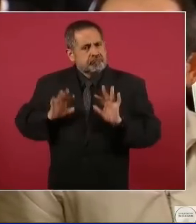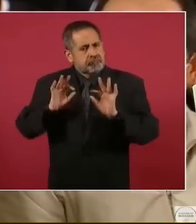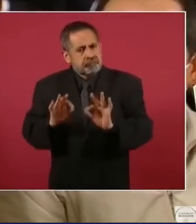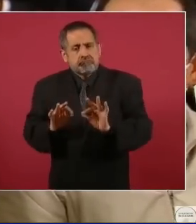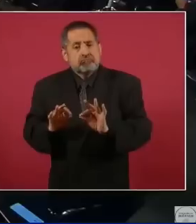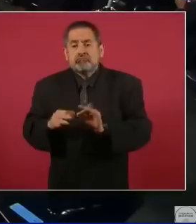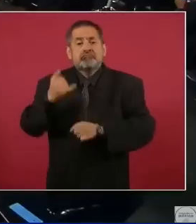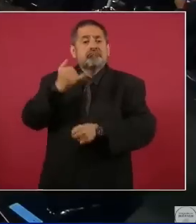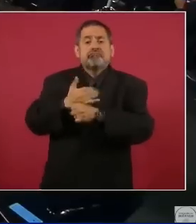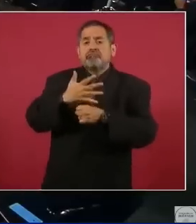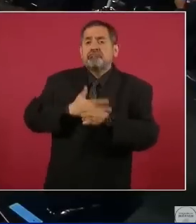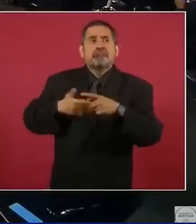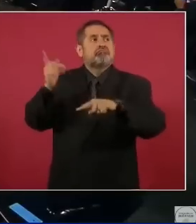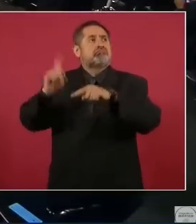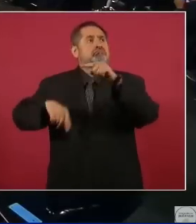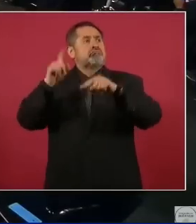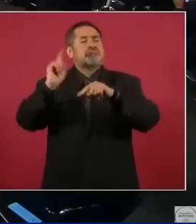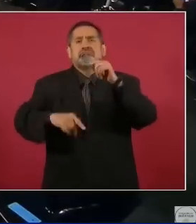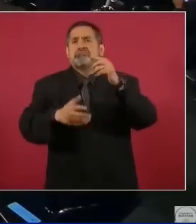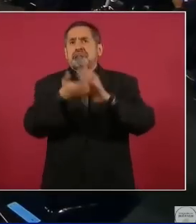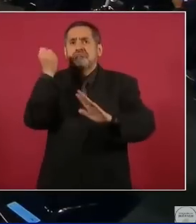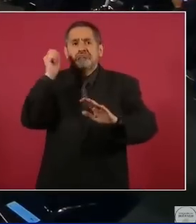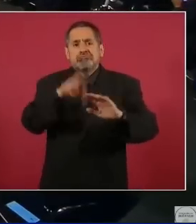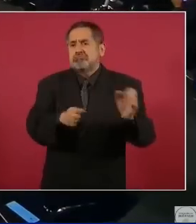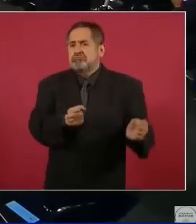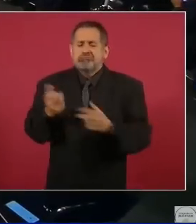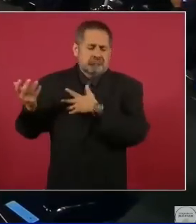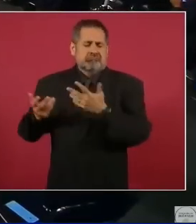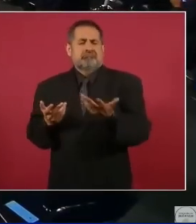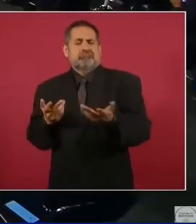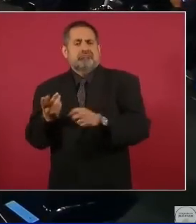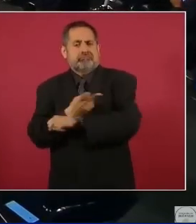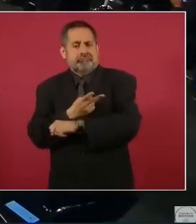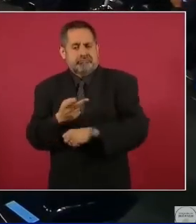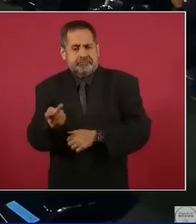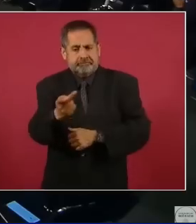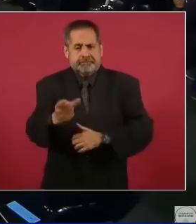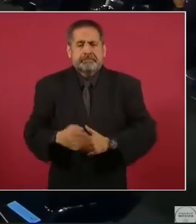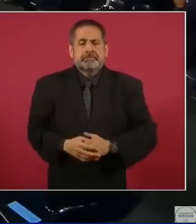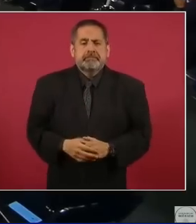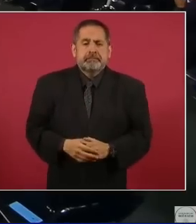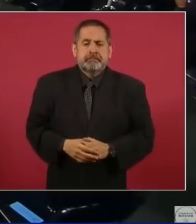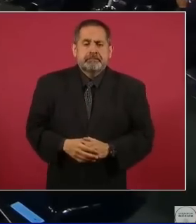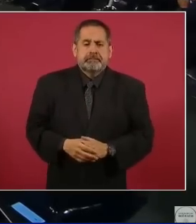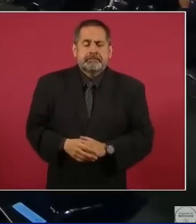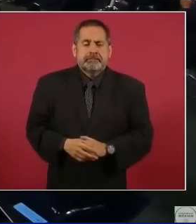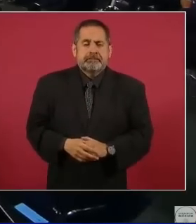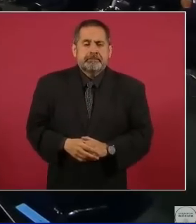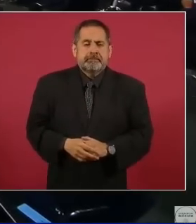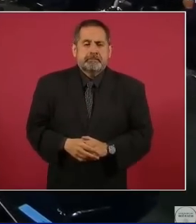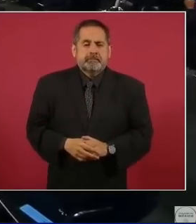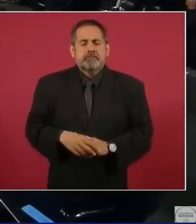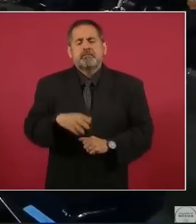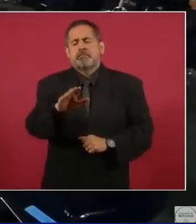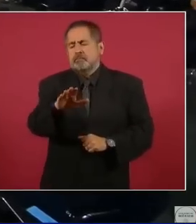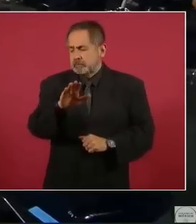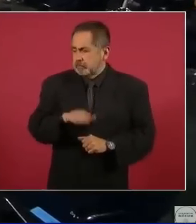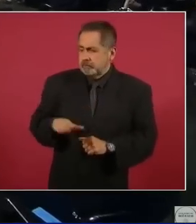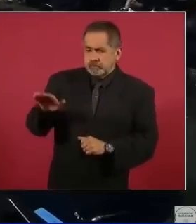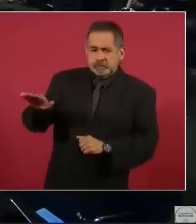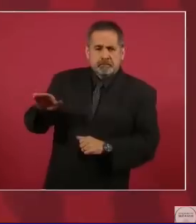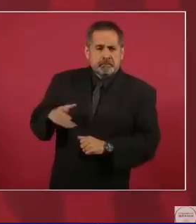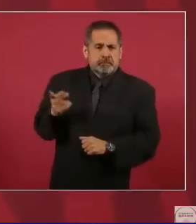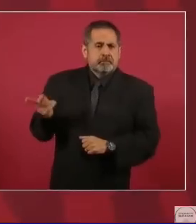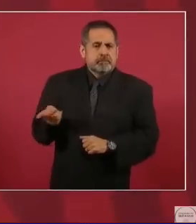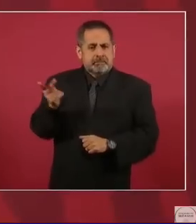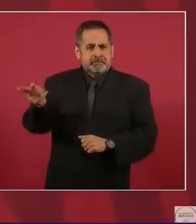su sustento económico, presidente. Esa sería mi primera pregunta. Pues hay que pedirle información a la